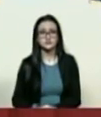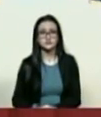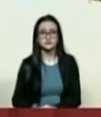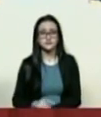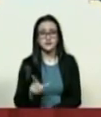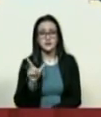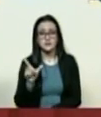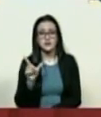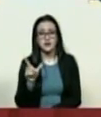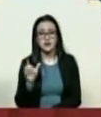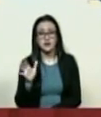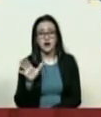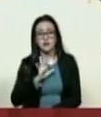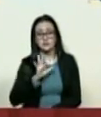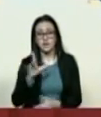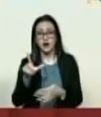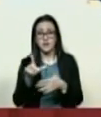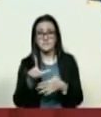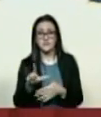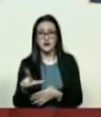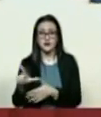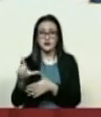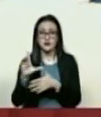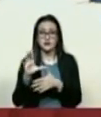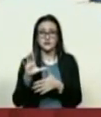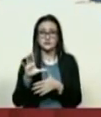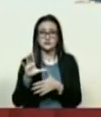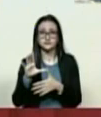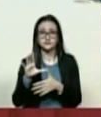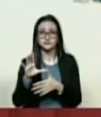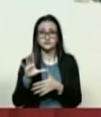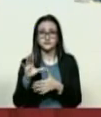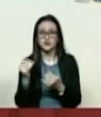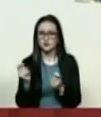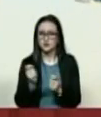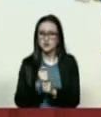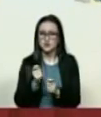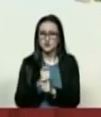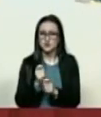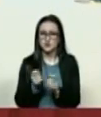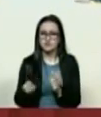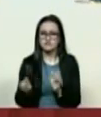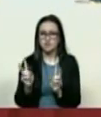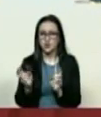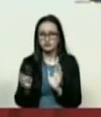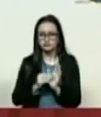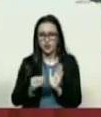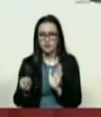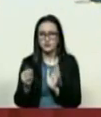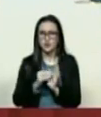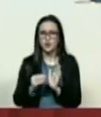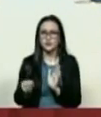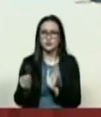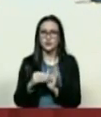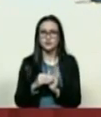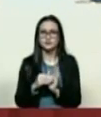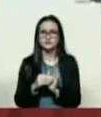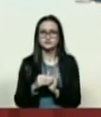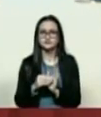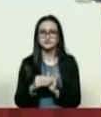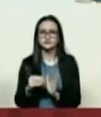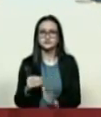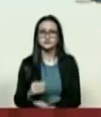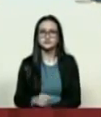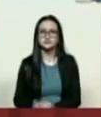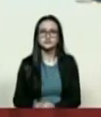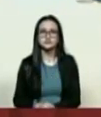partido más grande de América. Y nuestro partido ha ido en constante renovación y actualización. Cada vez que tenemos oportunidad, así